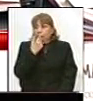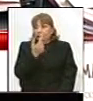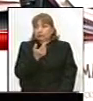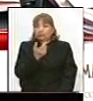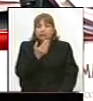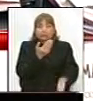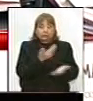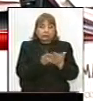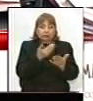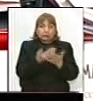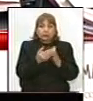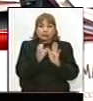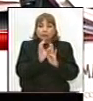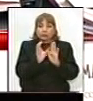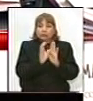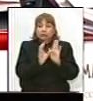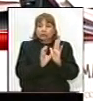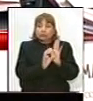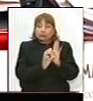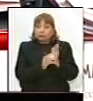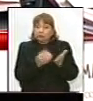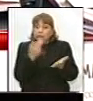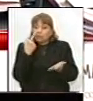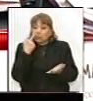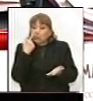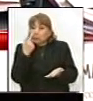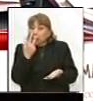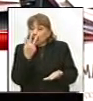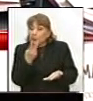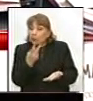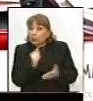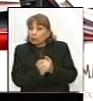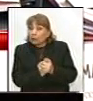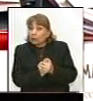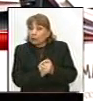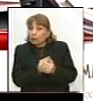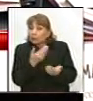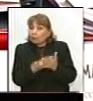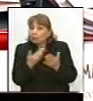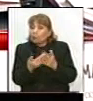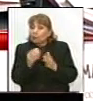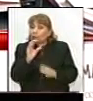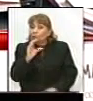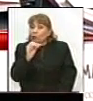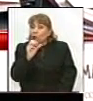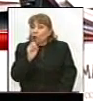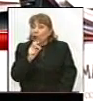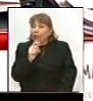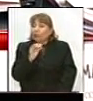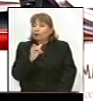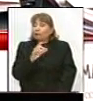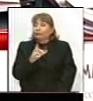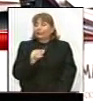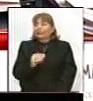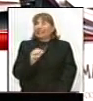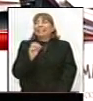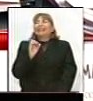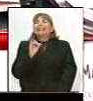reformas constitucionales tienen que ver con el poder constituyente e